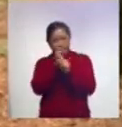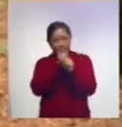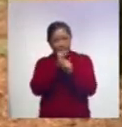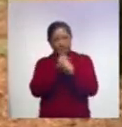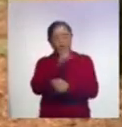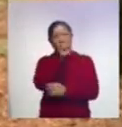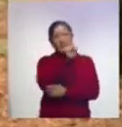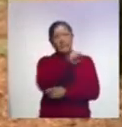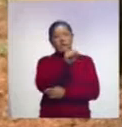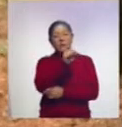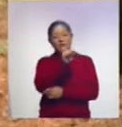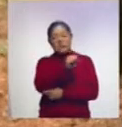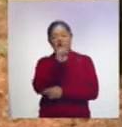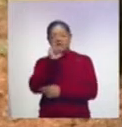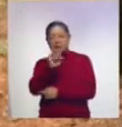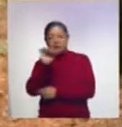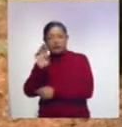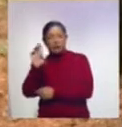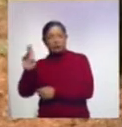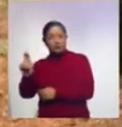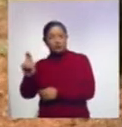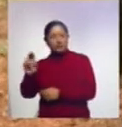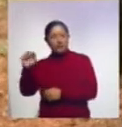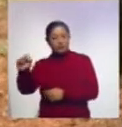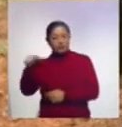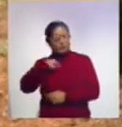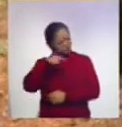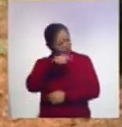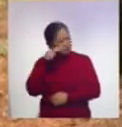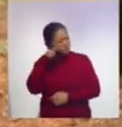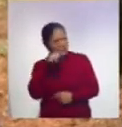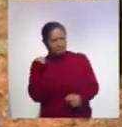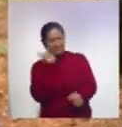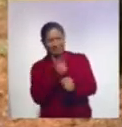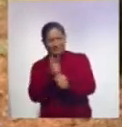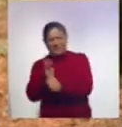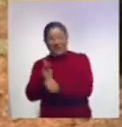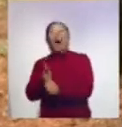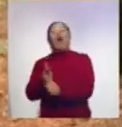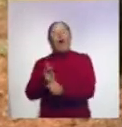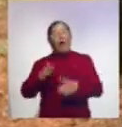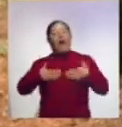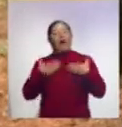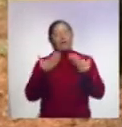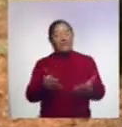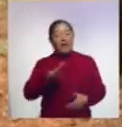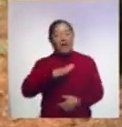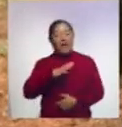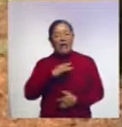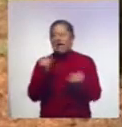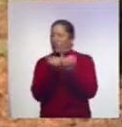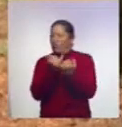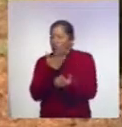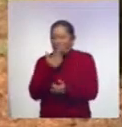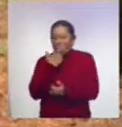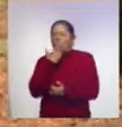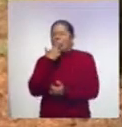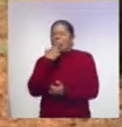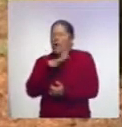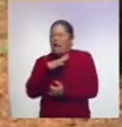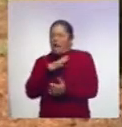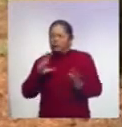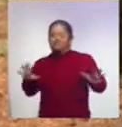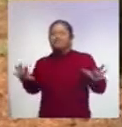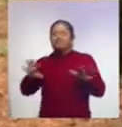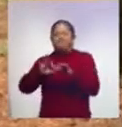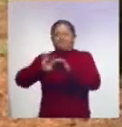Isidro Buen Suceso, y cuando uno trabaja con las personas empieza a generar vínculos de confianza y de afecto. Entonces hice un vínculo